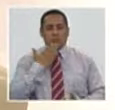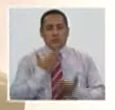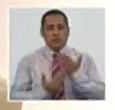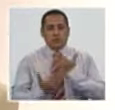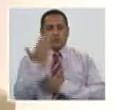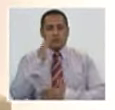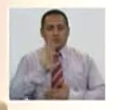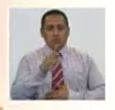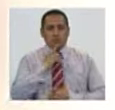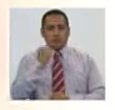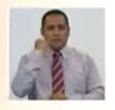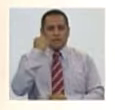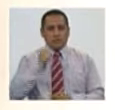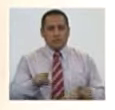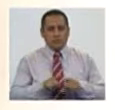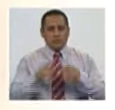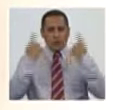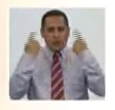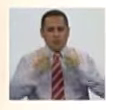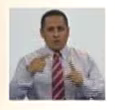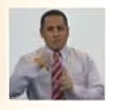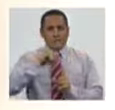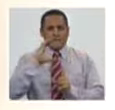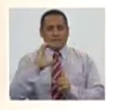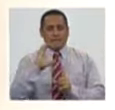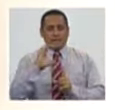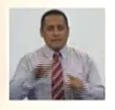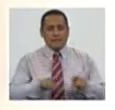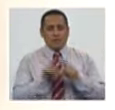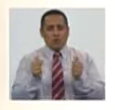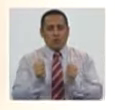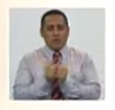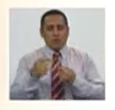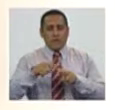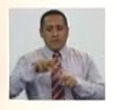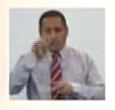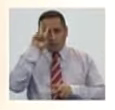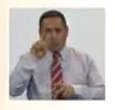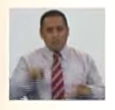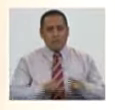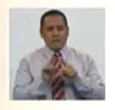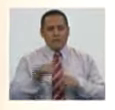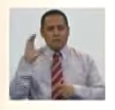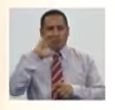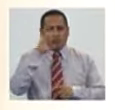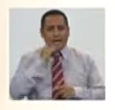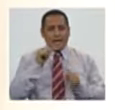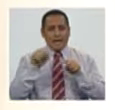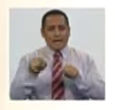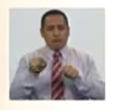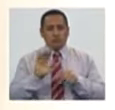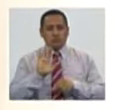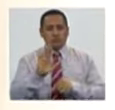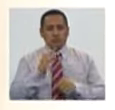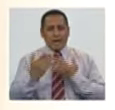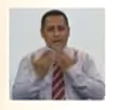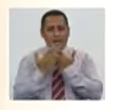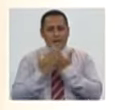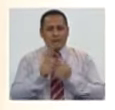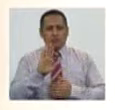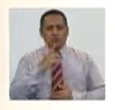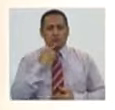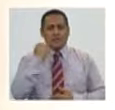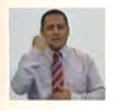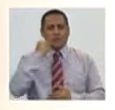Hola qué tal esto es tus derechos una iniciativa del tribunal constitucional que junto a TV Perú buscan precisamente eso